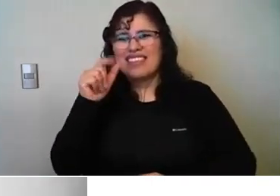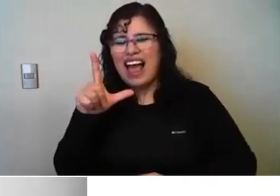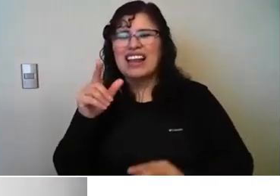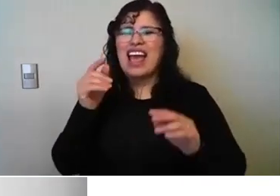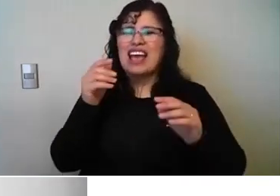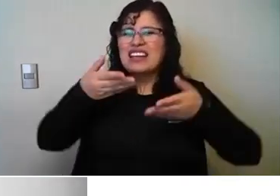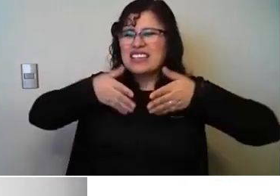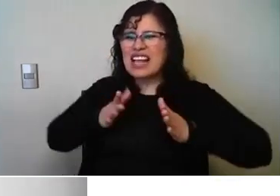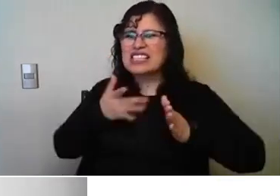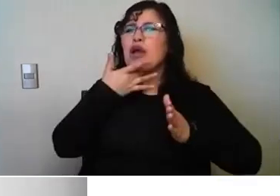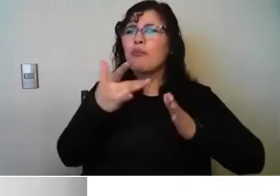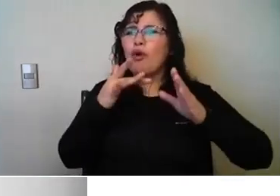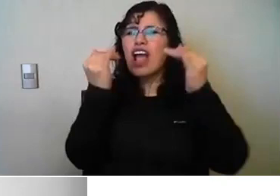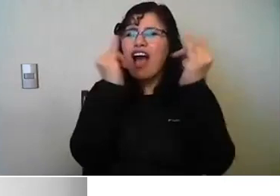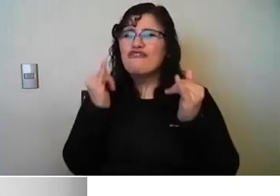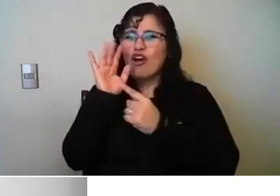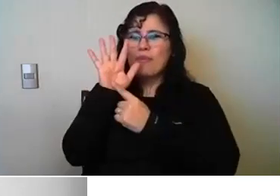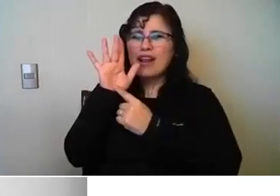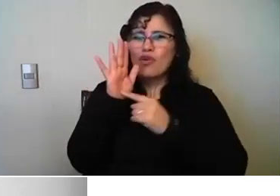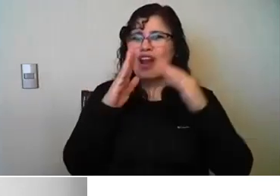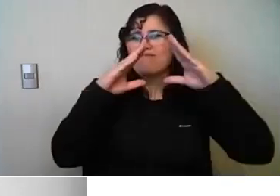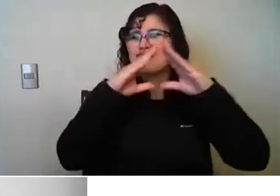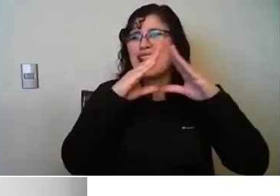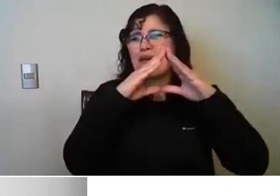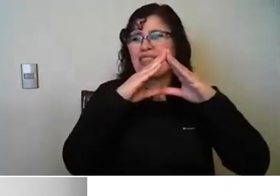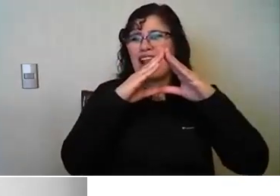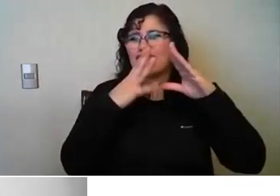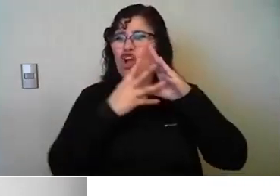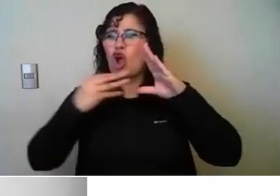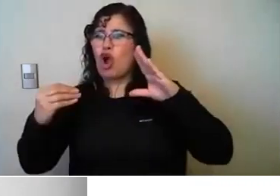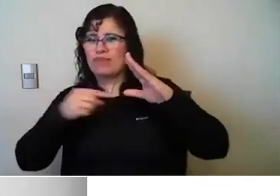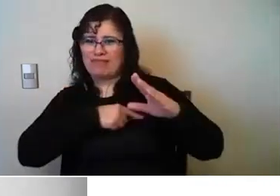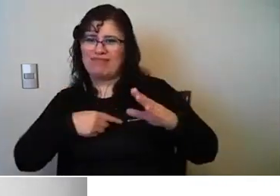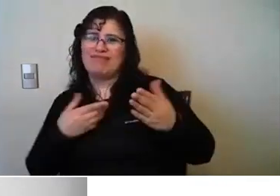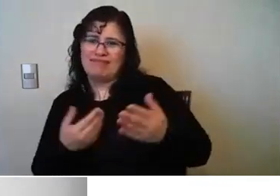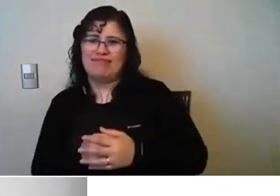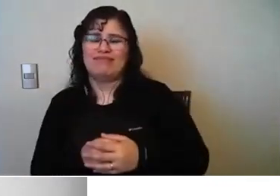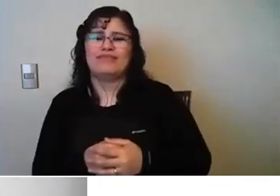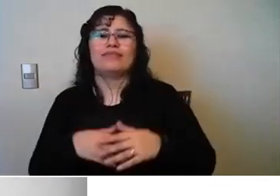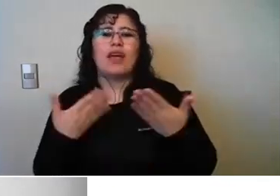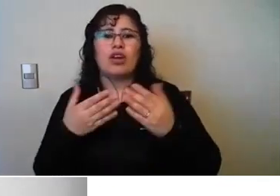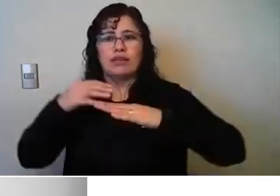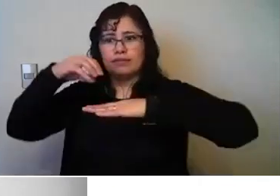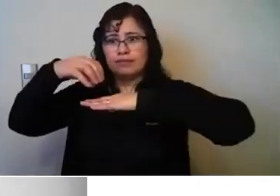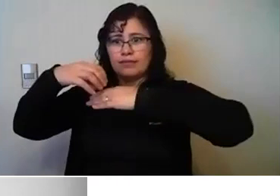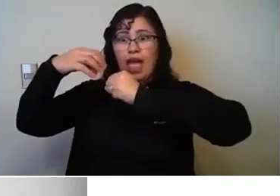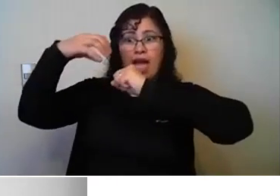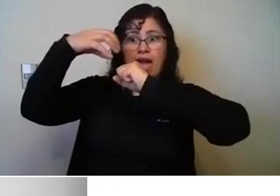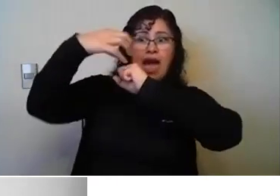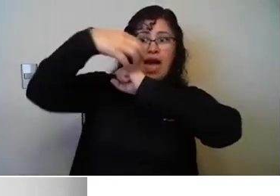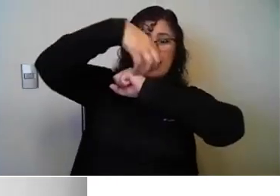Bien, entonces tenemos áreas que van a recibir un tipo de